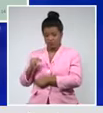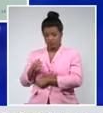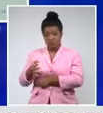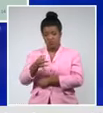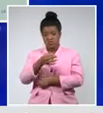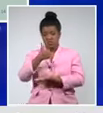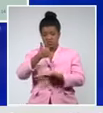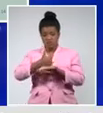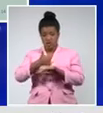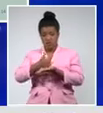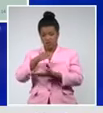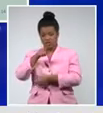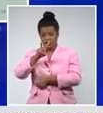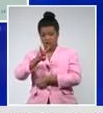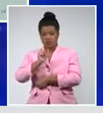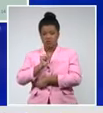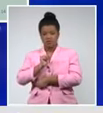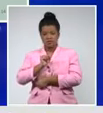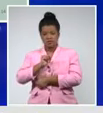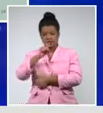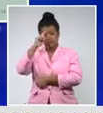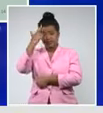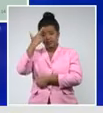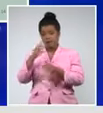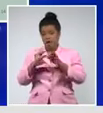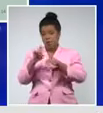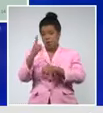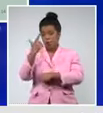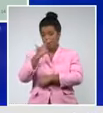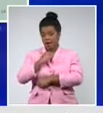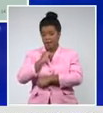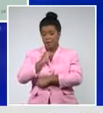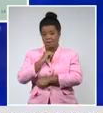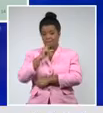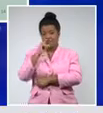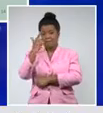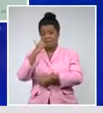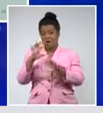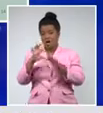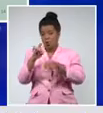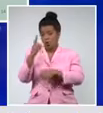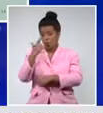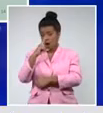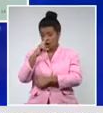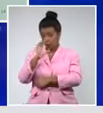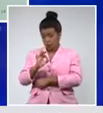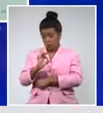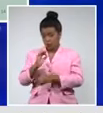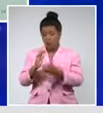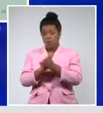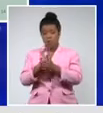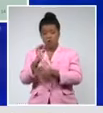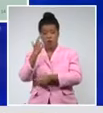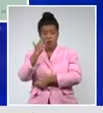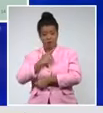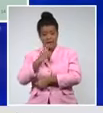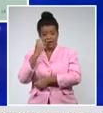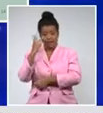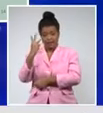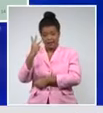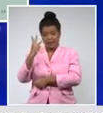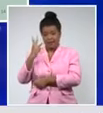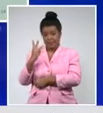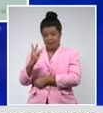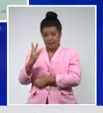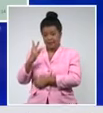12, de Sagua de Tánamo y de Báguano y de Moa 3 de cada uno. En Calixto